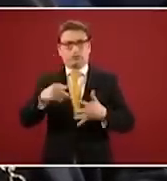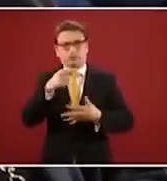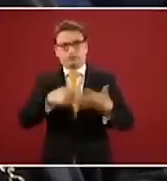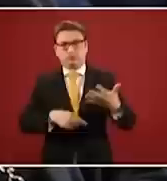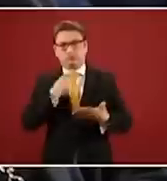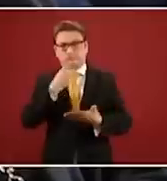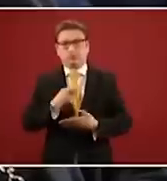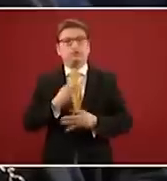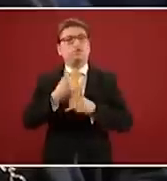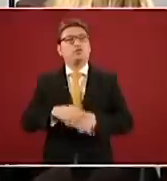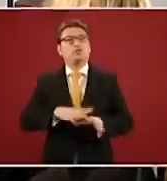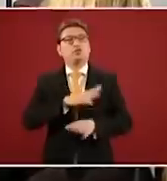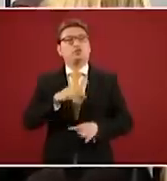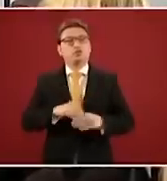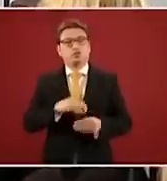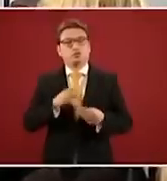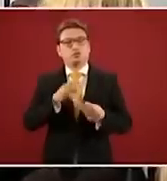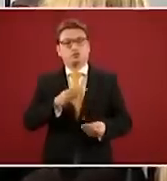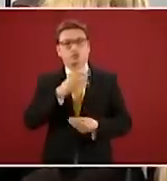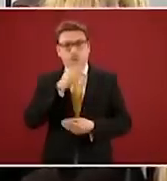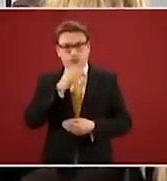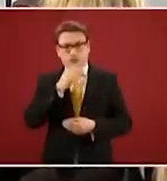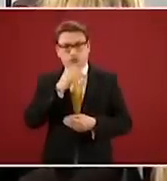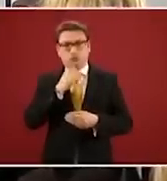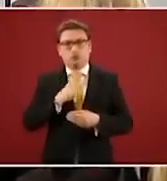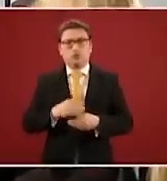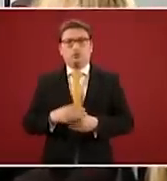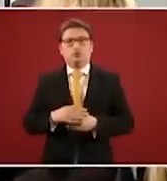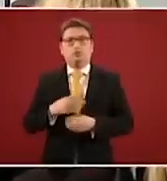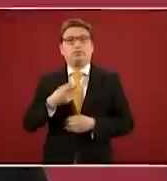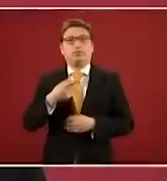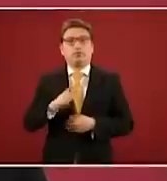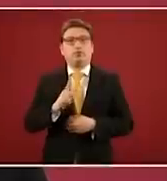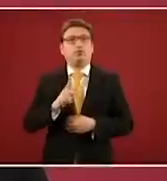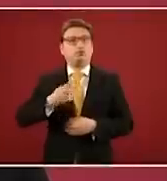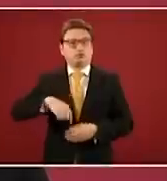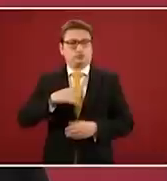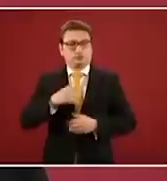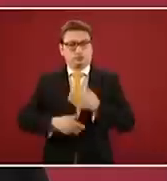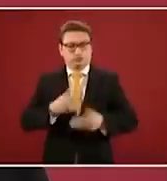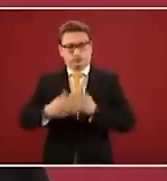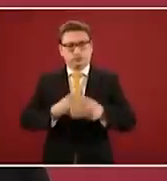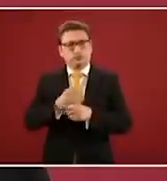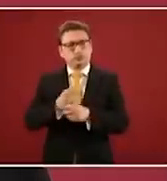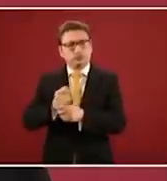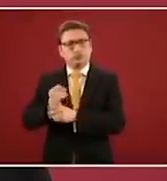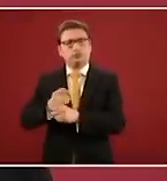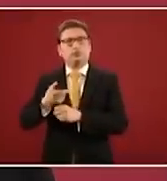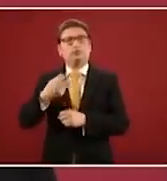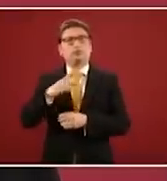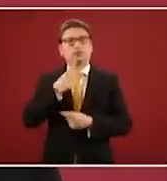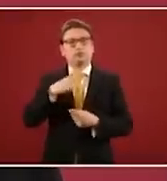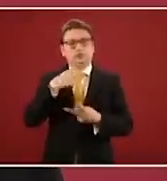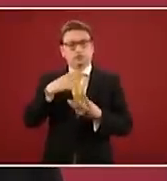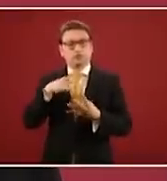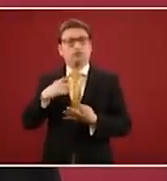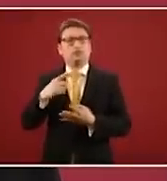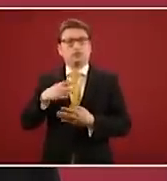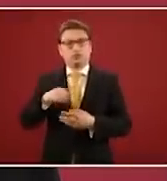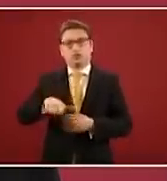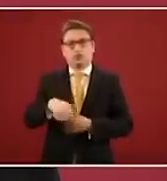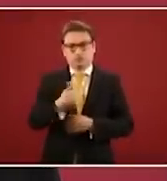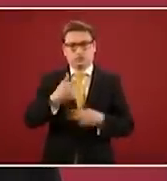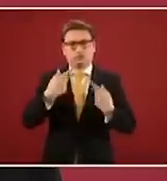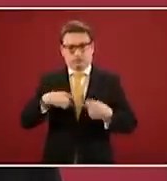no puedo dar datos en virtud del deber de sigilo, pero porque estamos en proceso de investigación. Lo que tenemos denunciado hasta este momento son 11